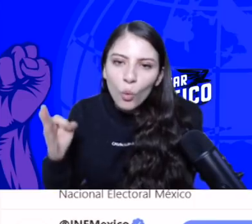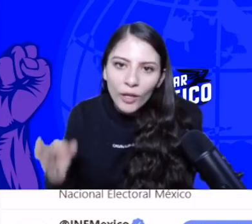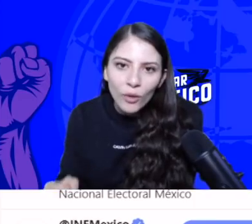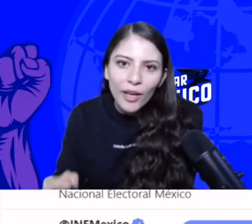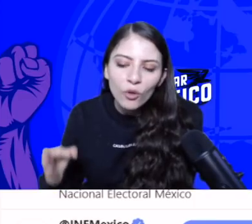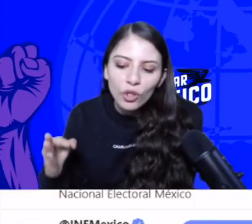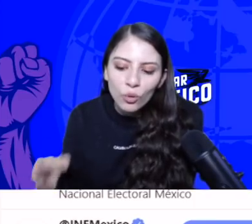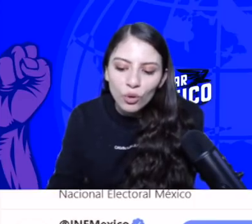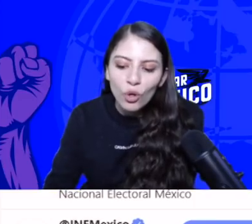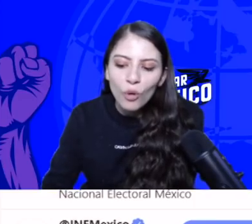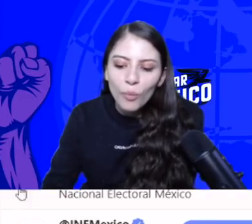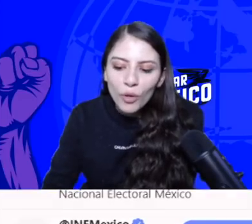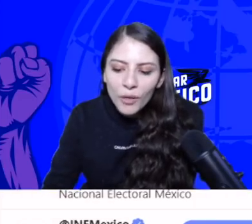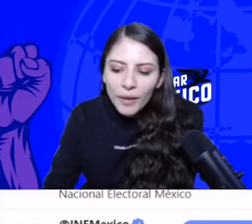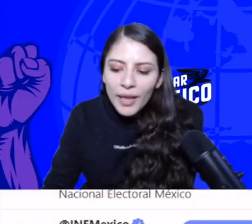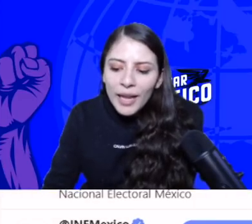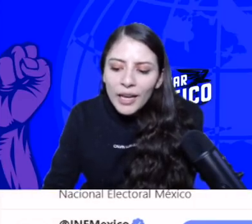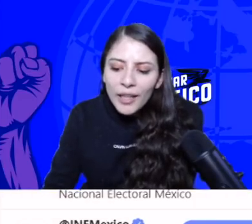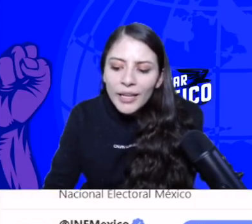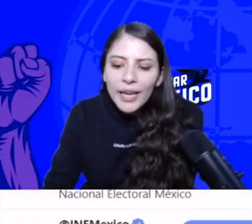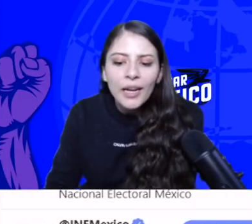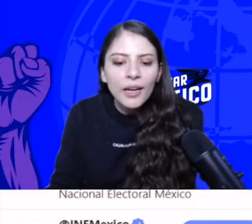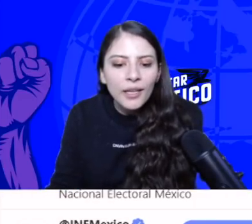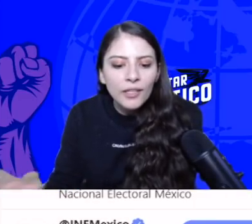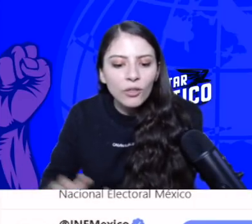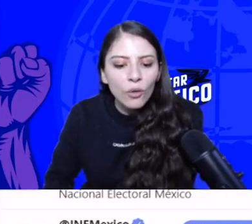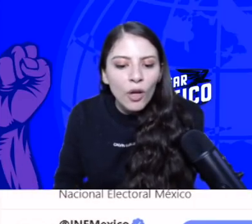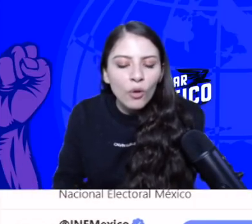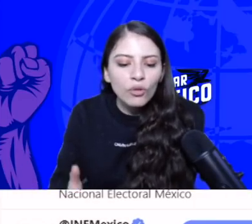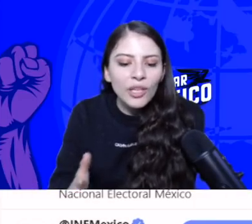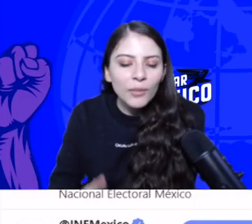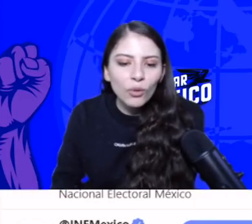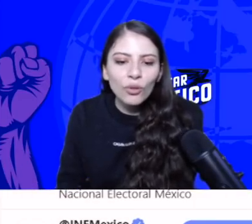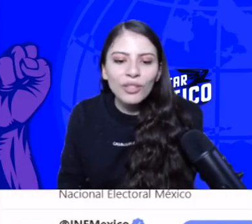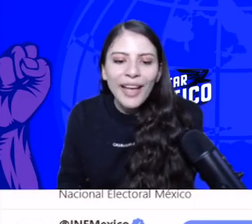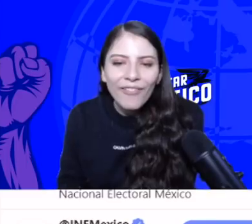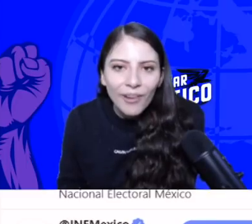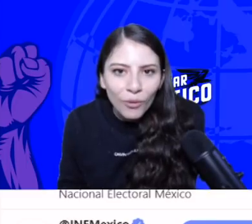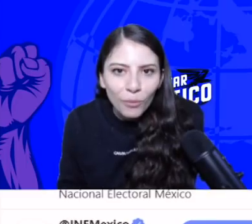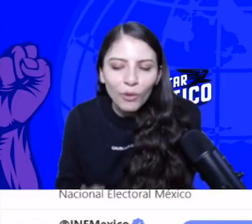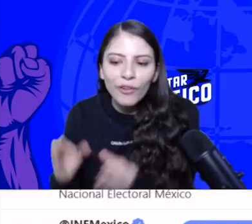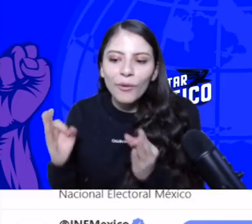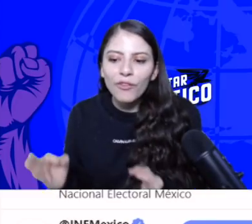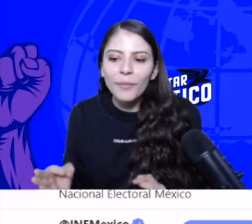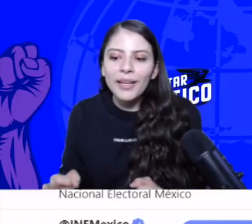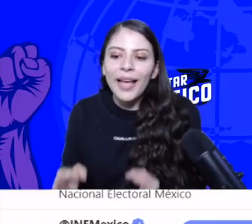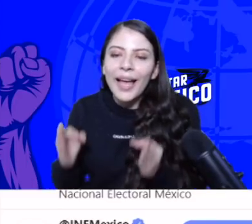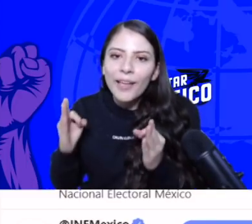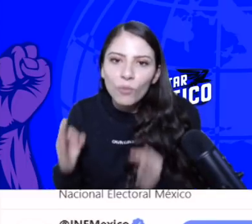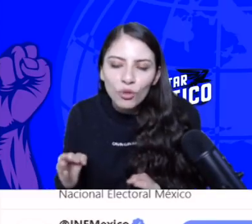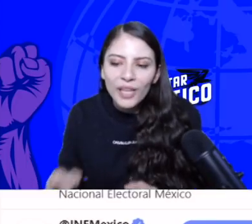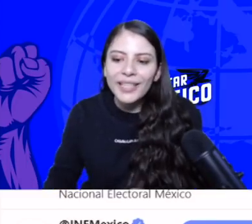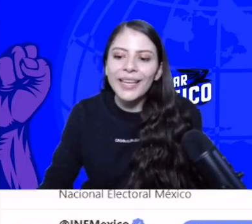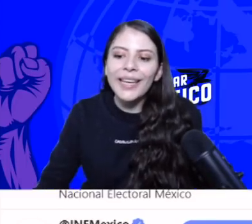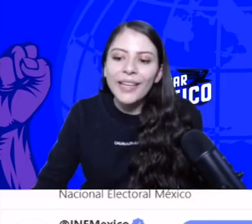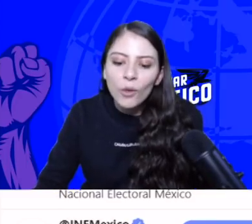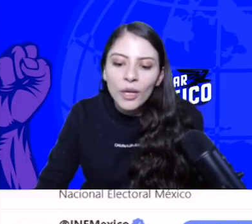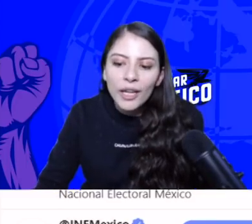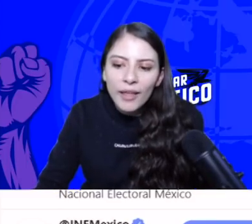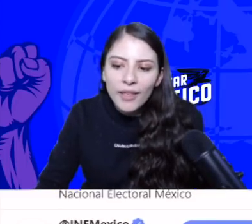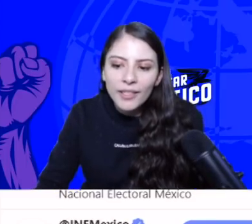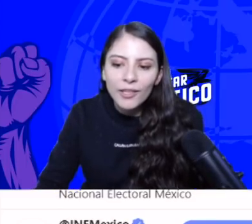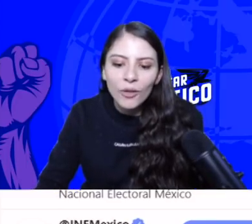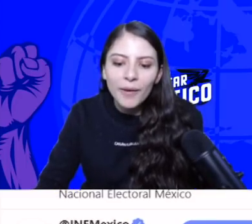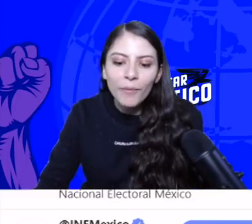cuando la constitución lo prohíbe le dan el registro con seis votos a favor por favor familia hay muchas irregularidades